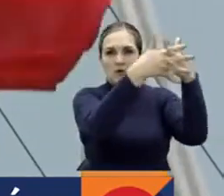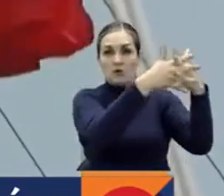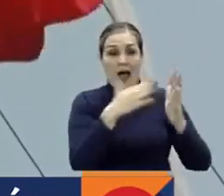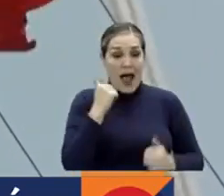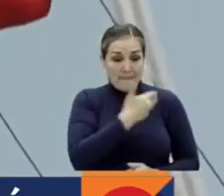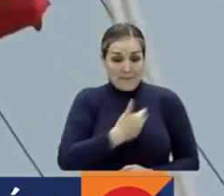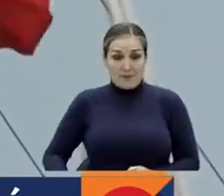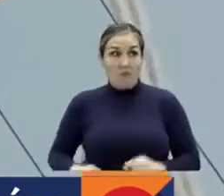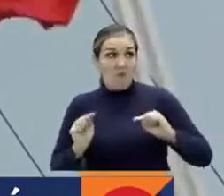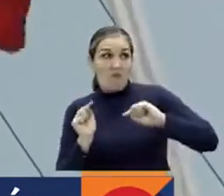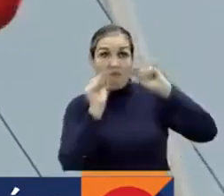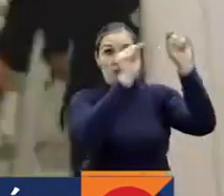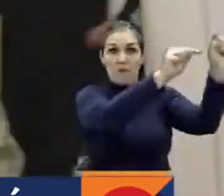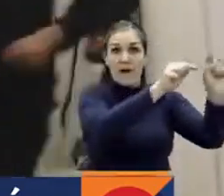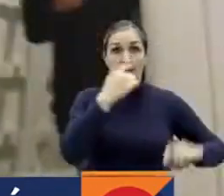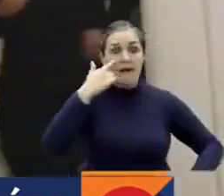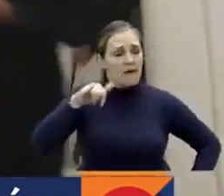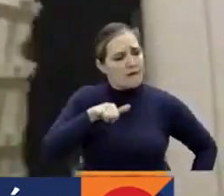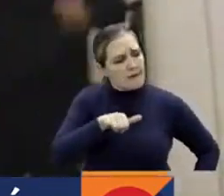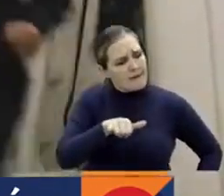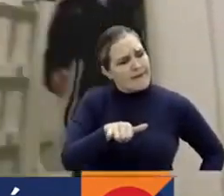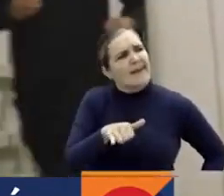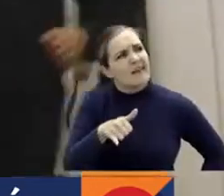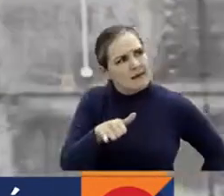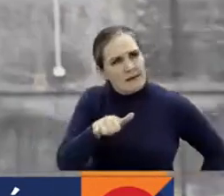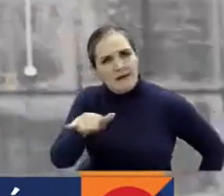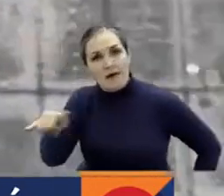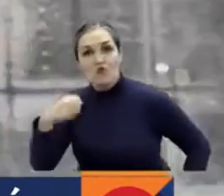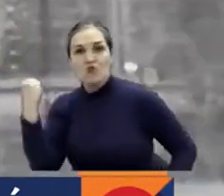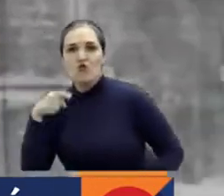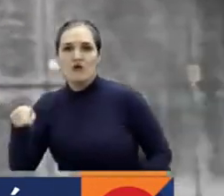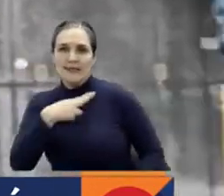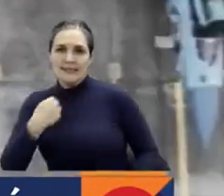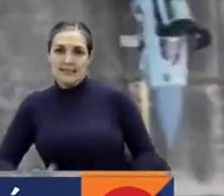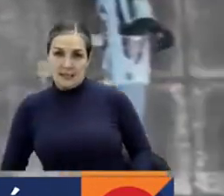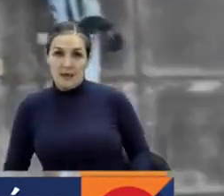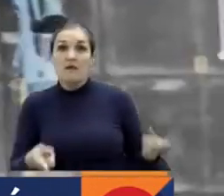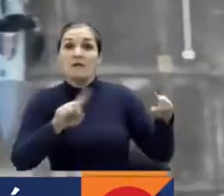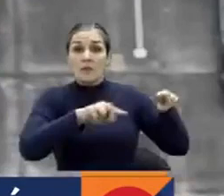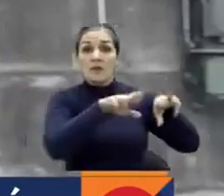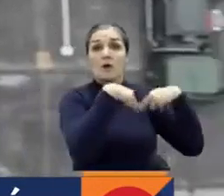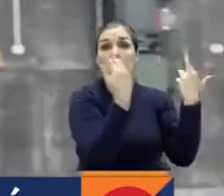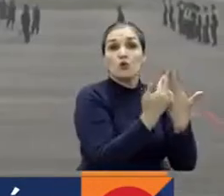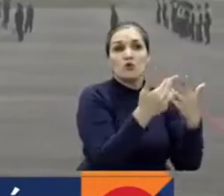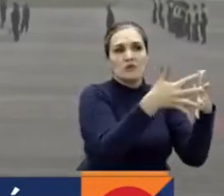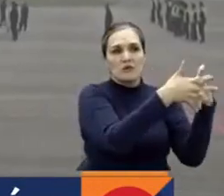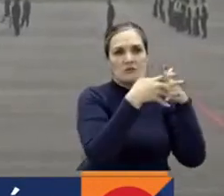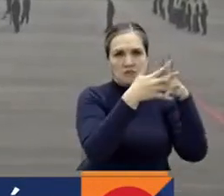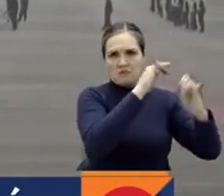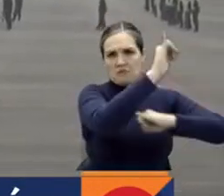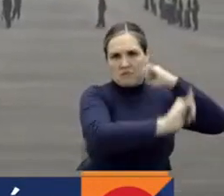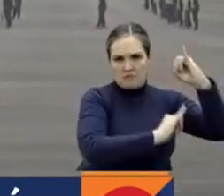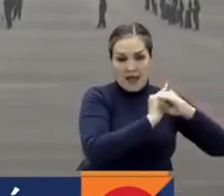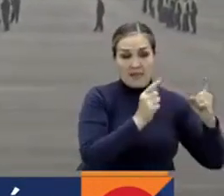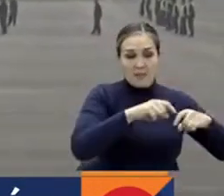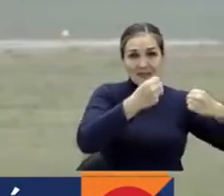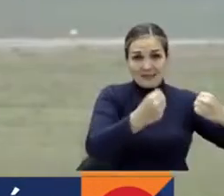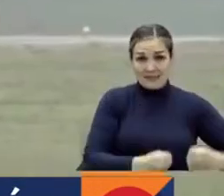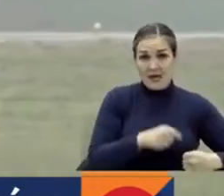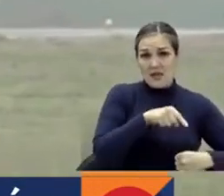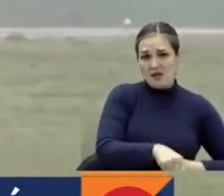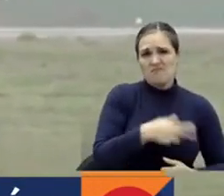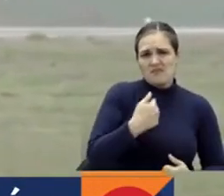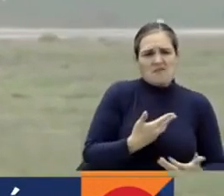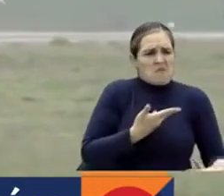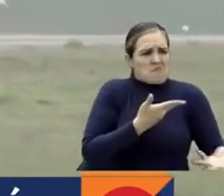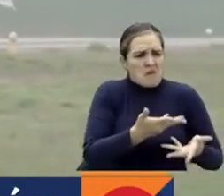La mandataria, que también se reunió este sábado con el presidente del Comité de Asuntos Exteriores de Estados Unidos en Taipei, aseguró que